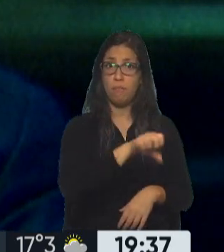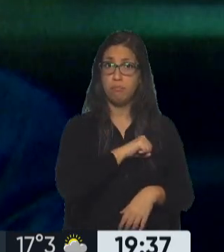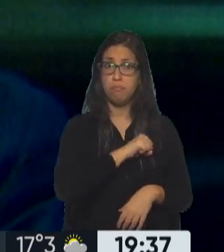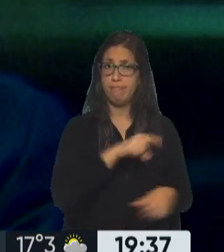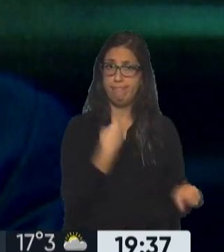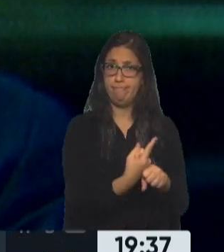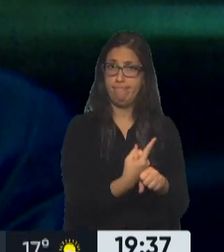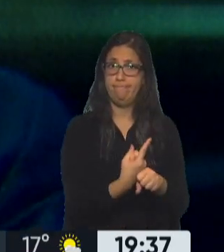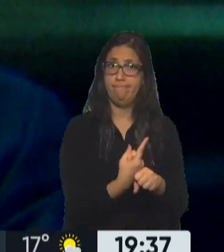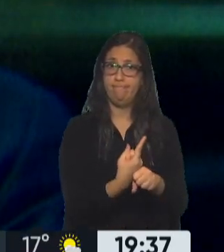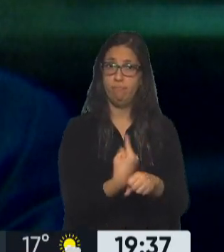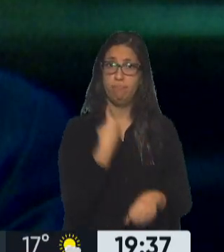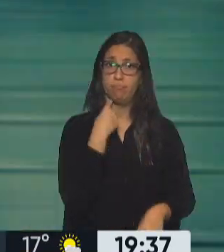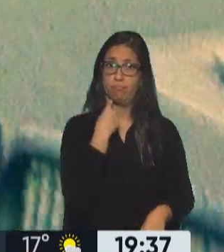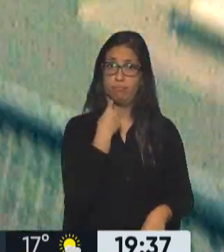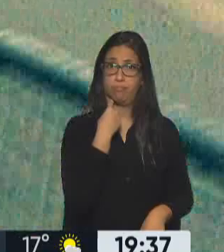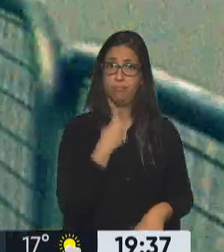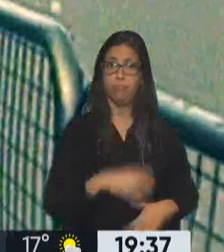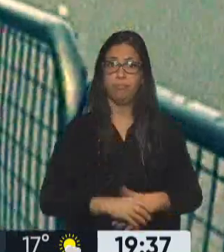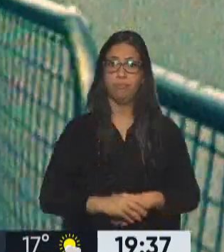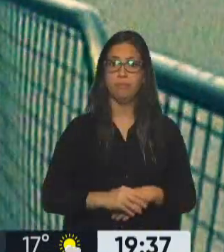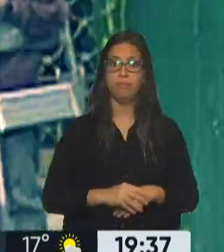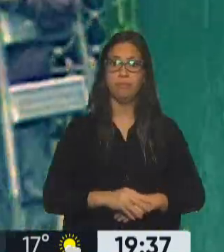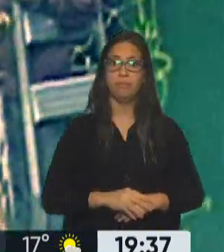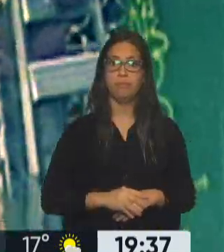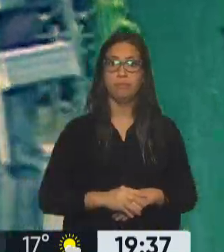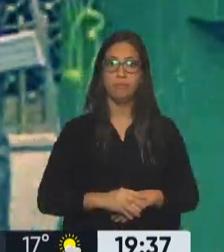que habitualmente sacaba.